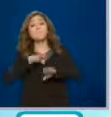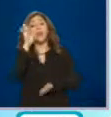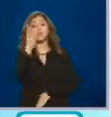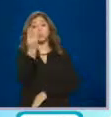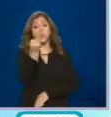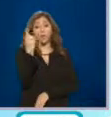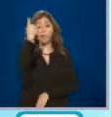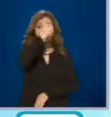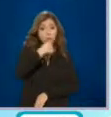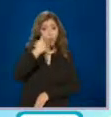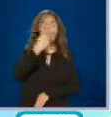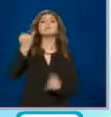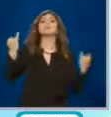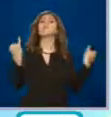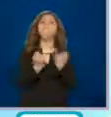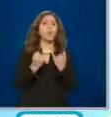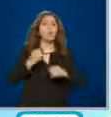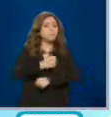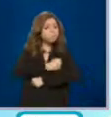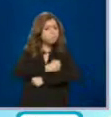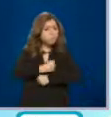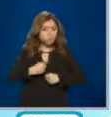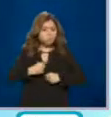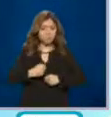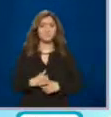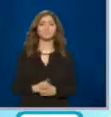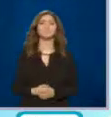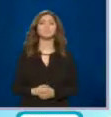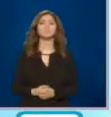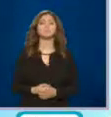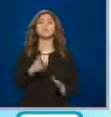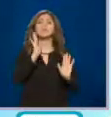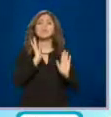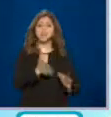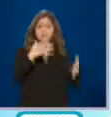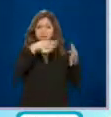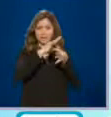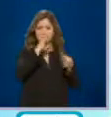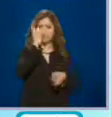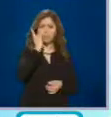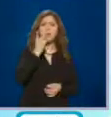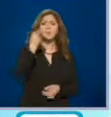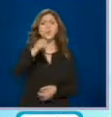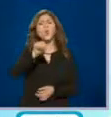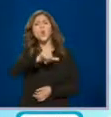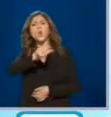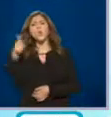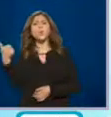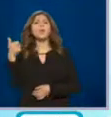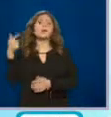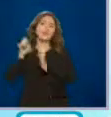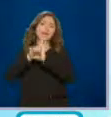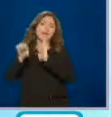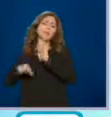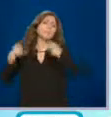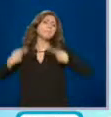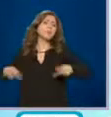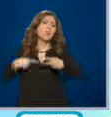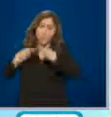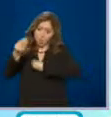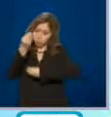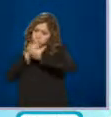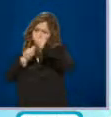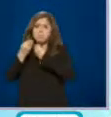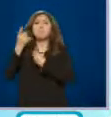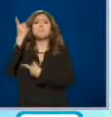también. Oye, pero ¿qué otros factores lo afectarían? Porque ya hablamos del sueño. Sí. Una persona que sí duerme, que come regularmente bien y